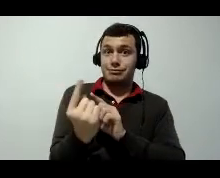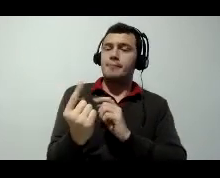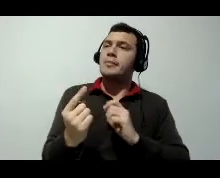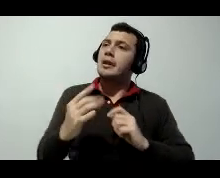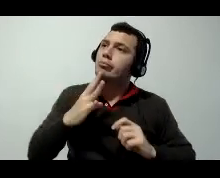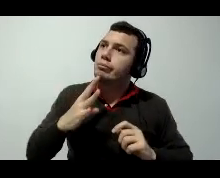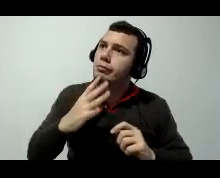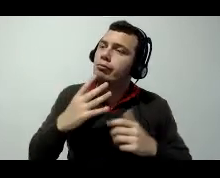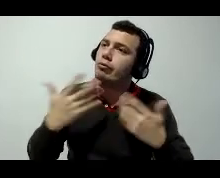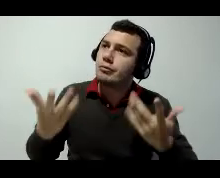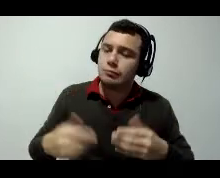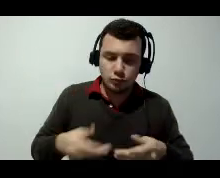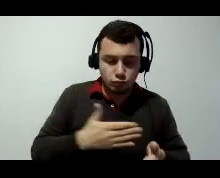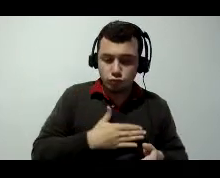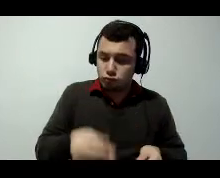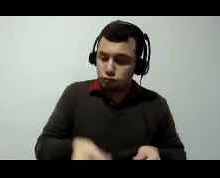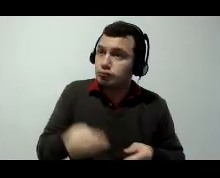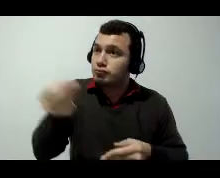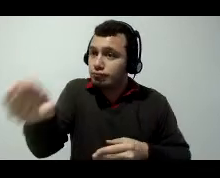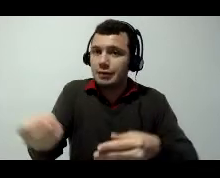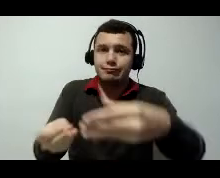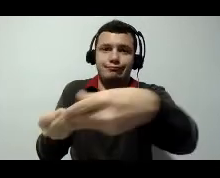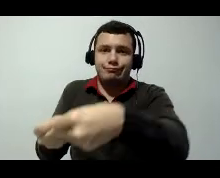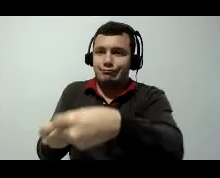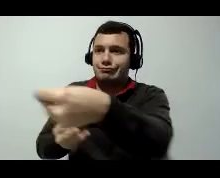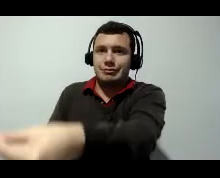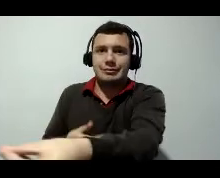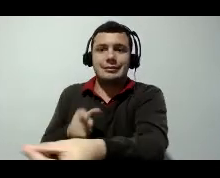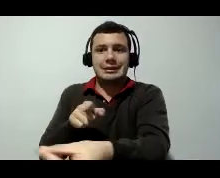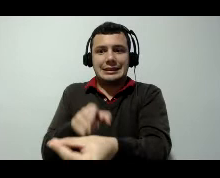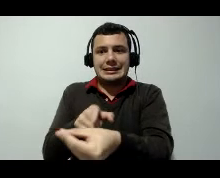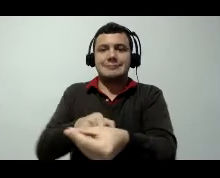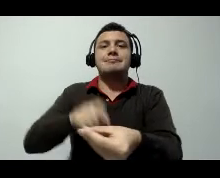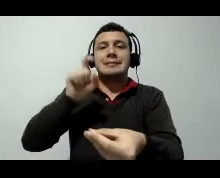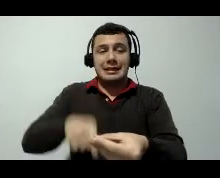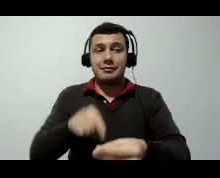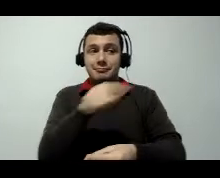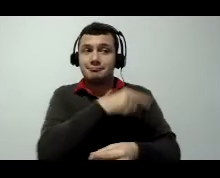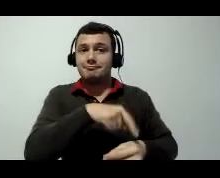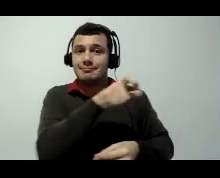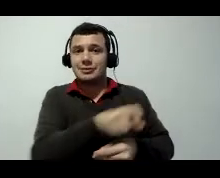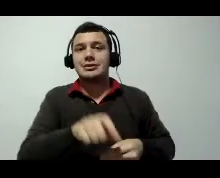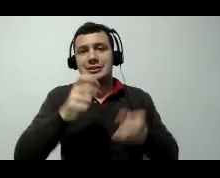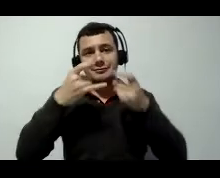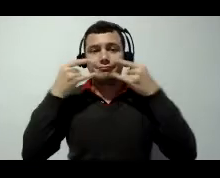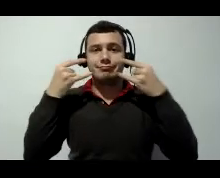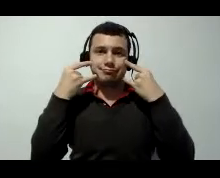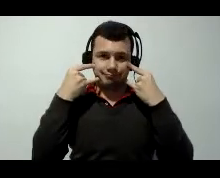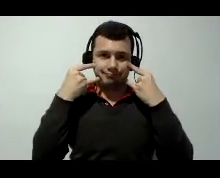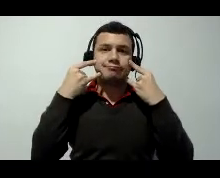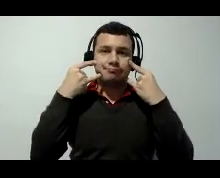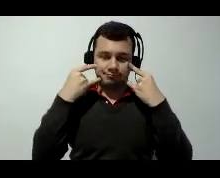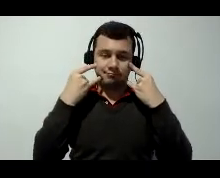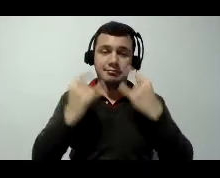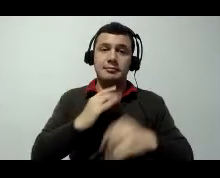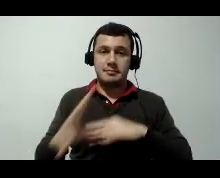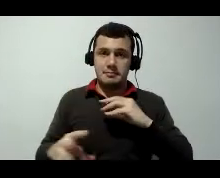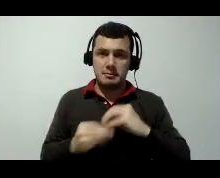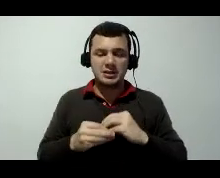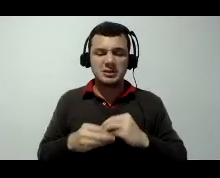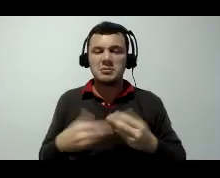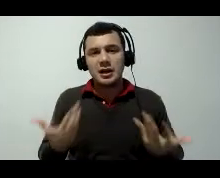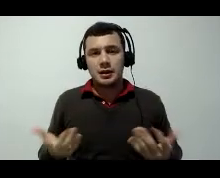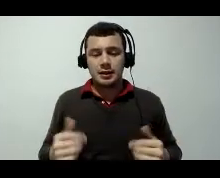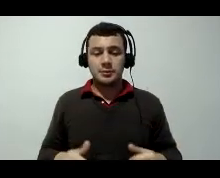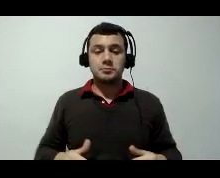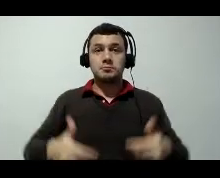entonces este personal administrativo requiere el uso de mascarilla quirúrgica mínimamente y, si es posible, una separación con